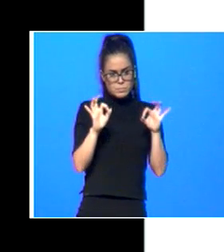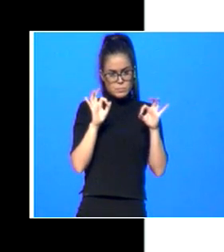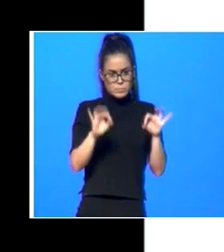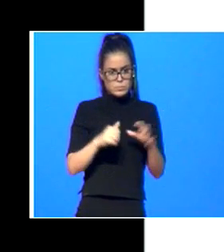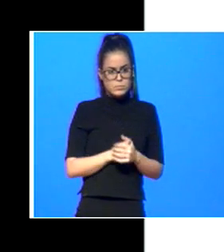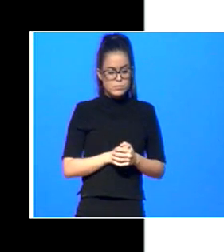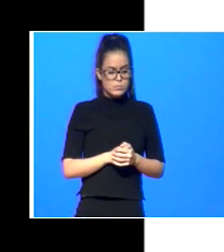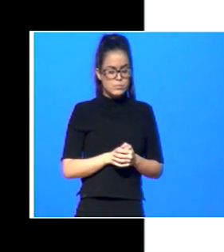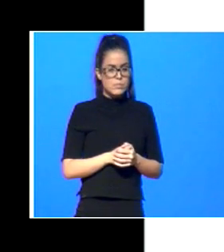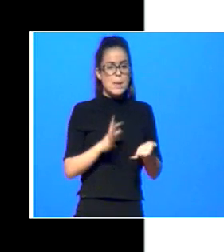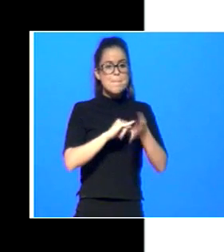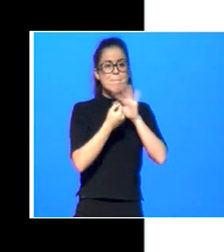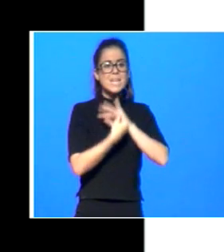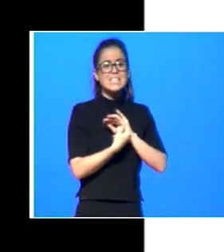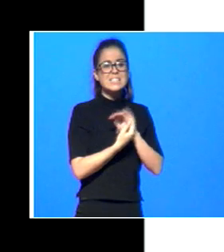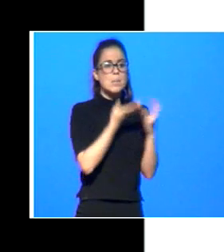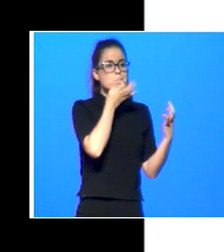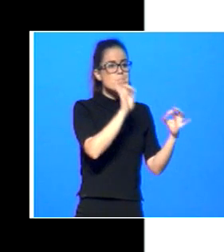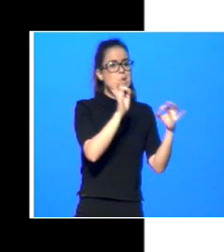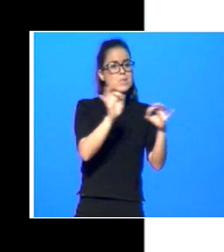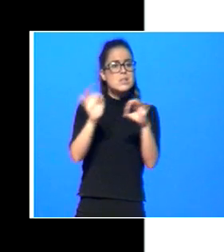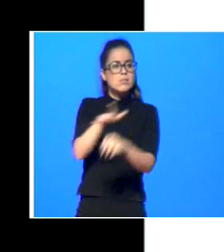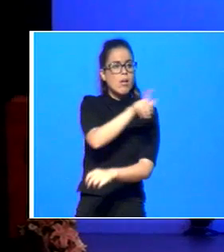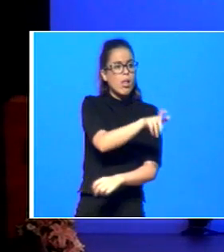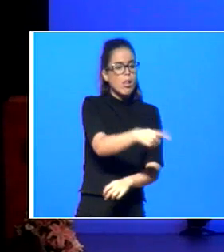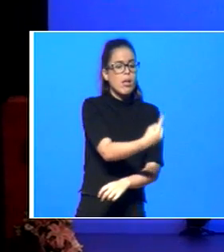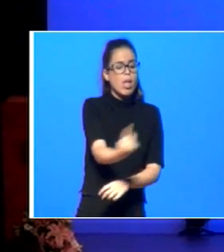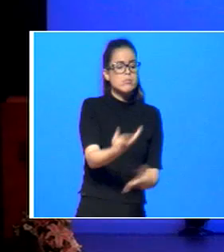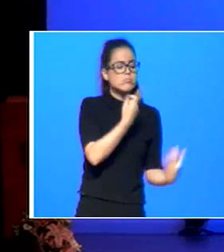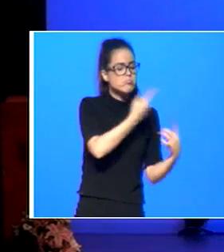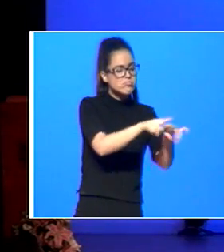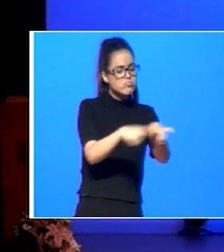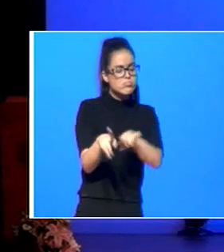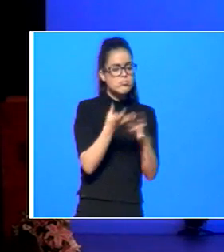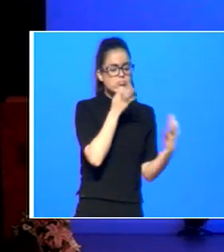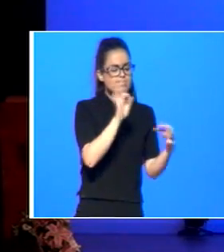ikasle konkretuetan plangintza pertsonalizatua. Indargune batzuk ikusi,